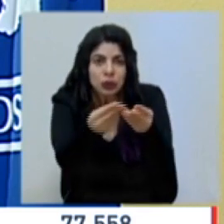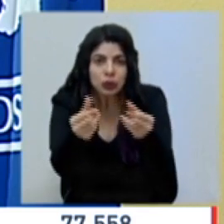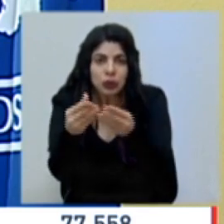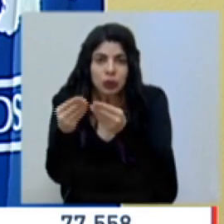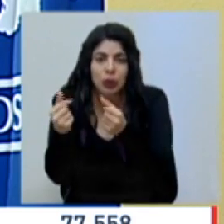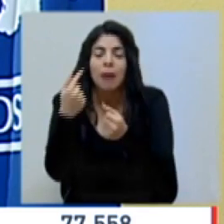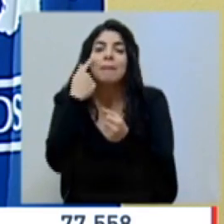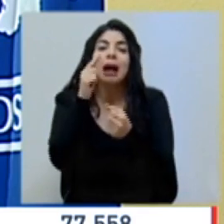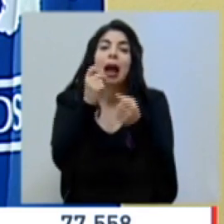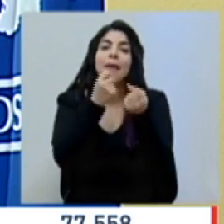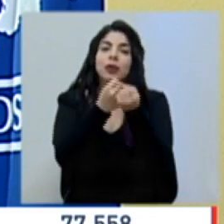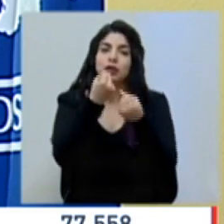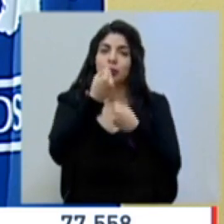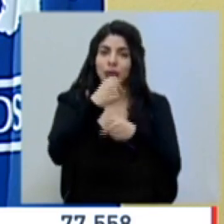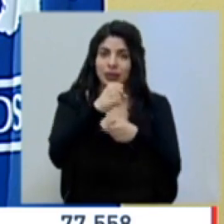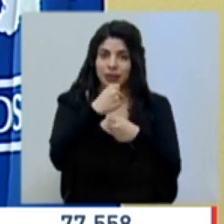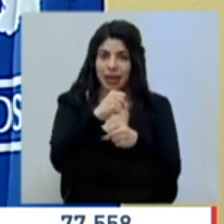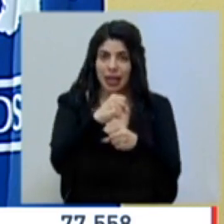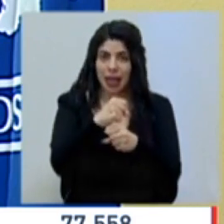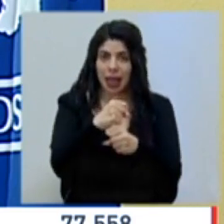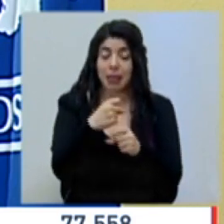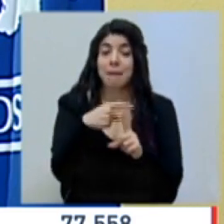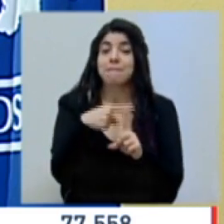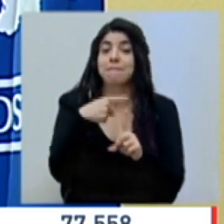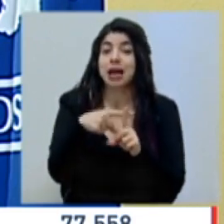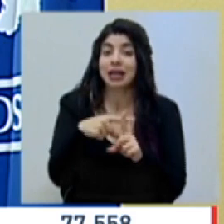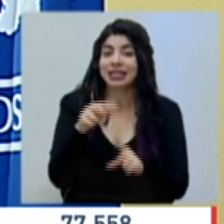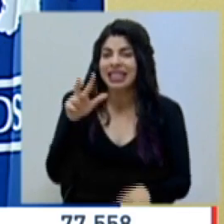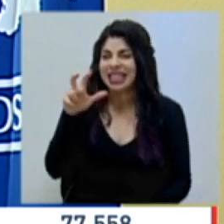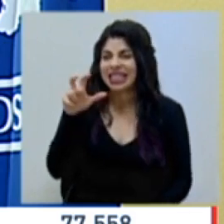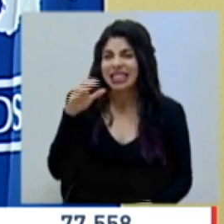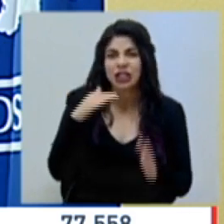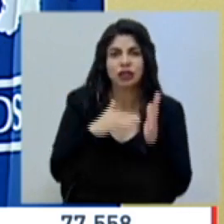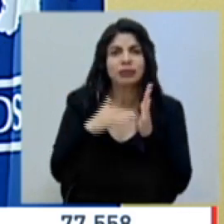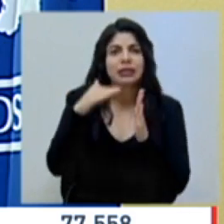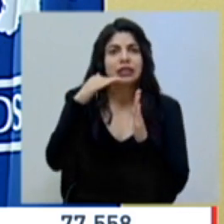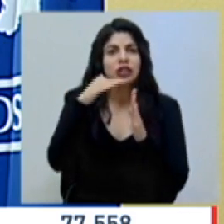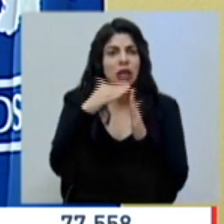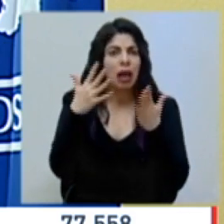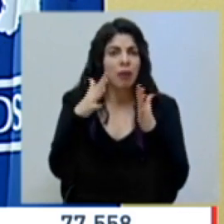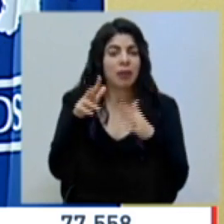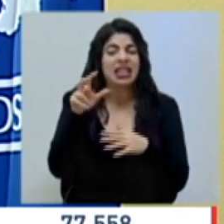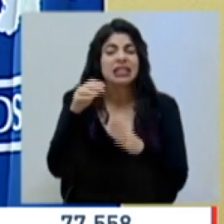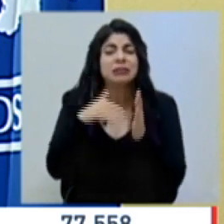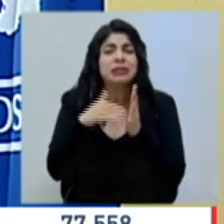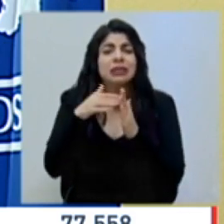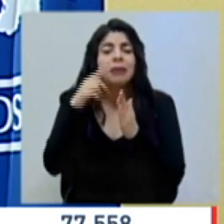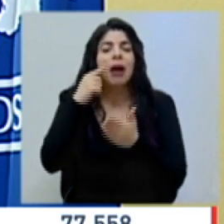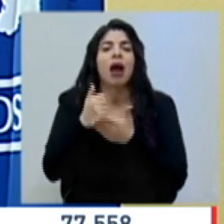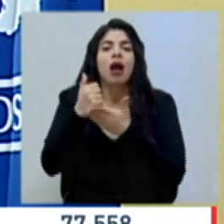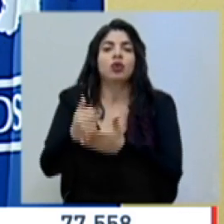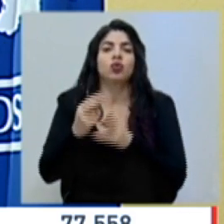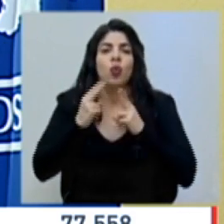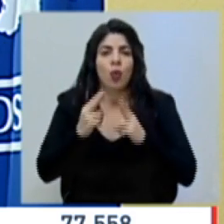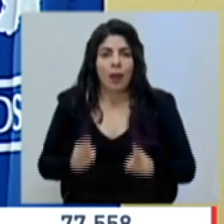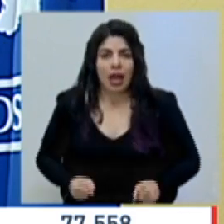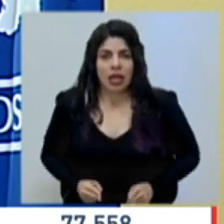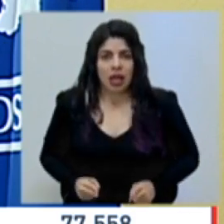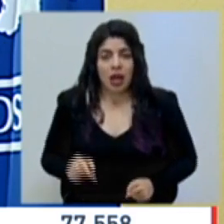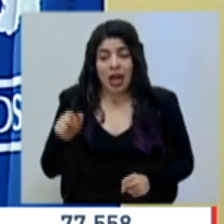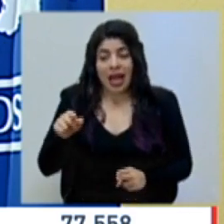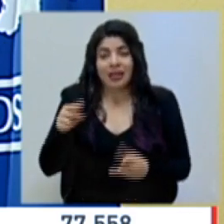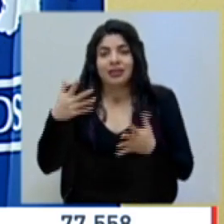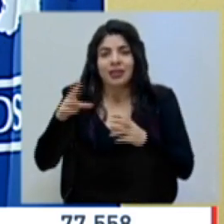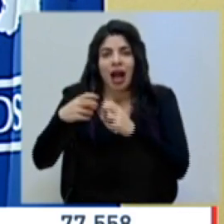apoyo a las municipalidades, más unos 300 millones aproximadamente en asistencia humanitaria que también se han derivado de los